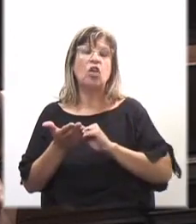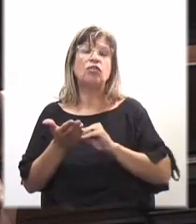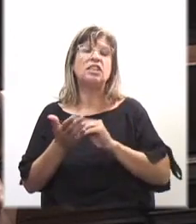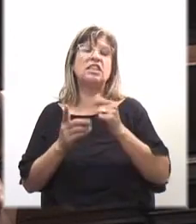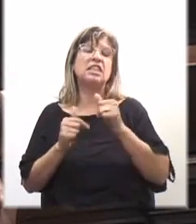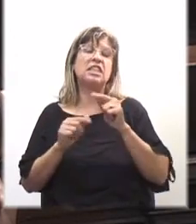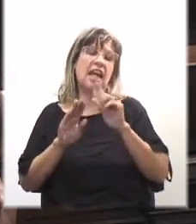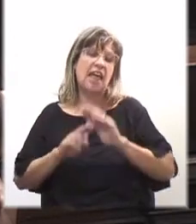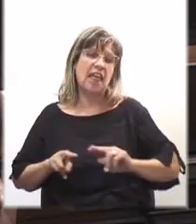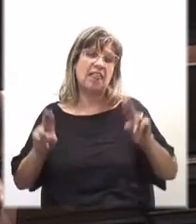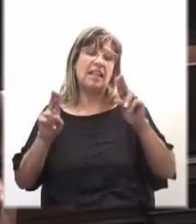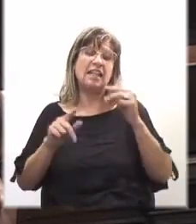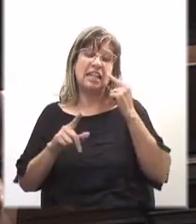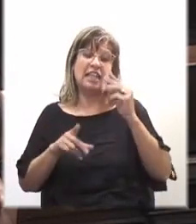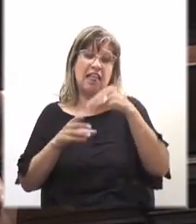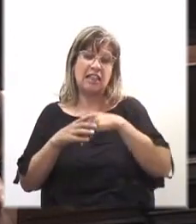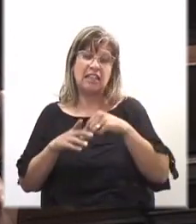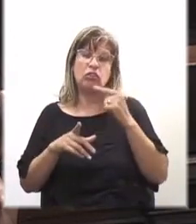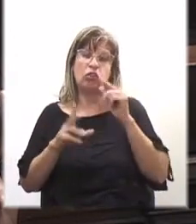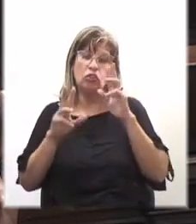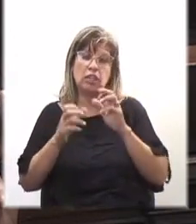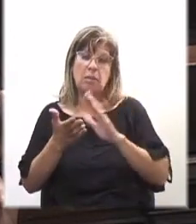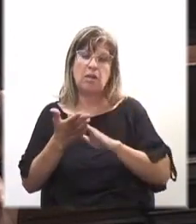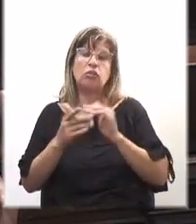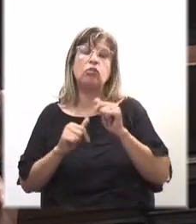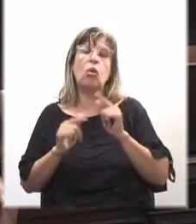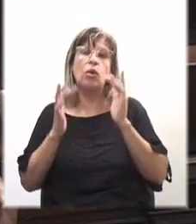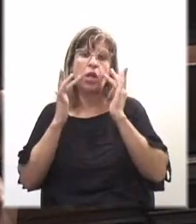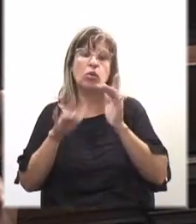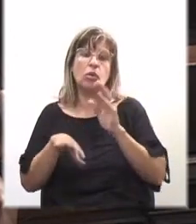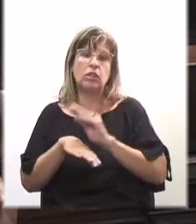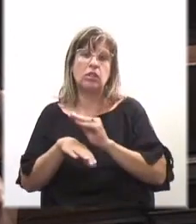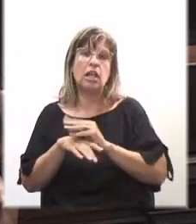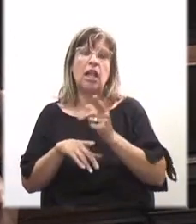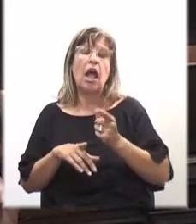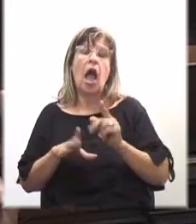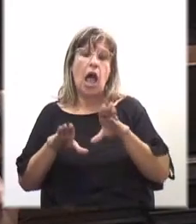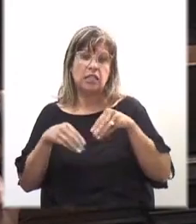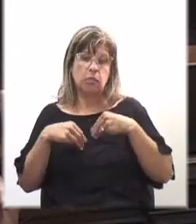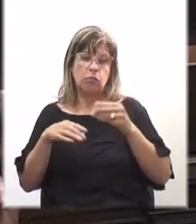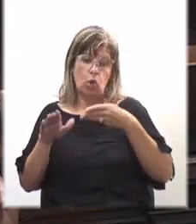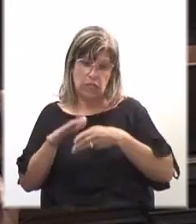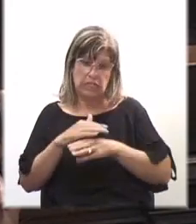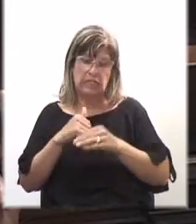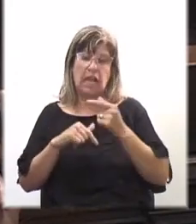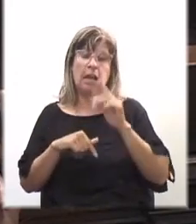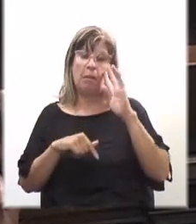ver con la cultura y la educación, admitió a Palestina como Estado miembro.